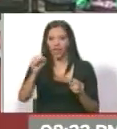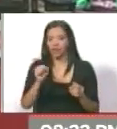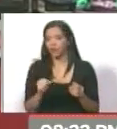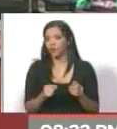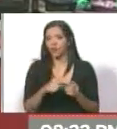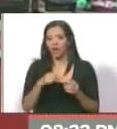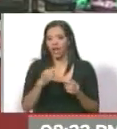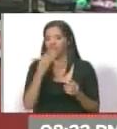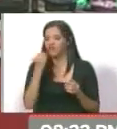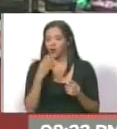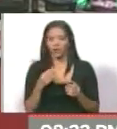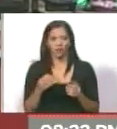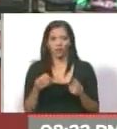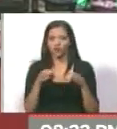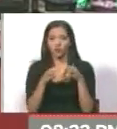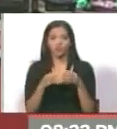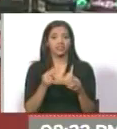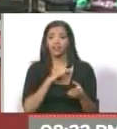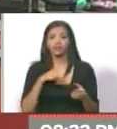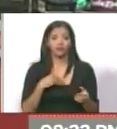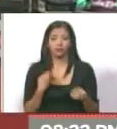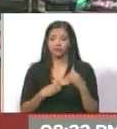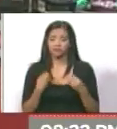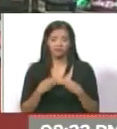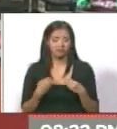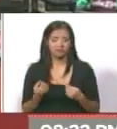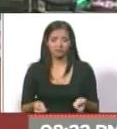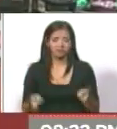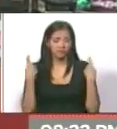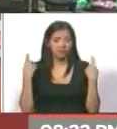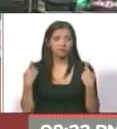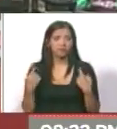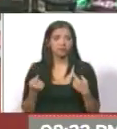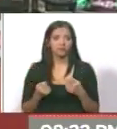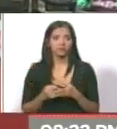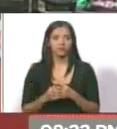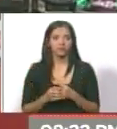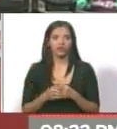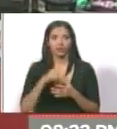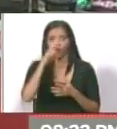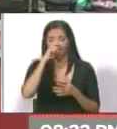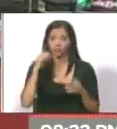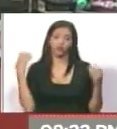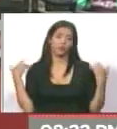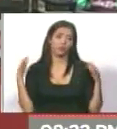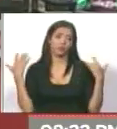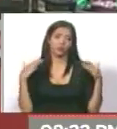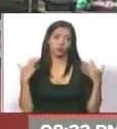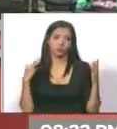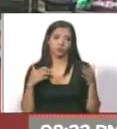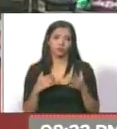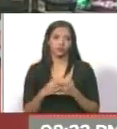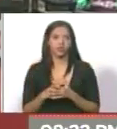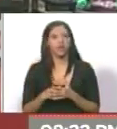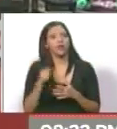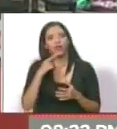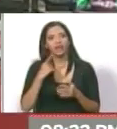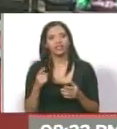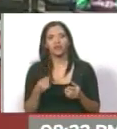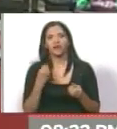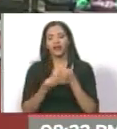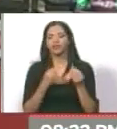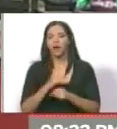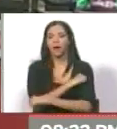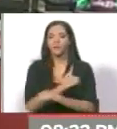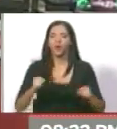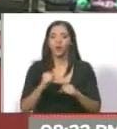grupo. Ya nosotros no nos preocupamos por nosotros, desde hace años. Es cuando ellos dicen que van a poner un explosivo